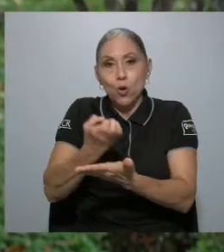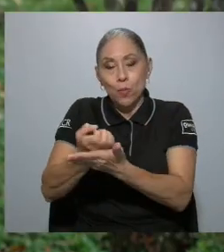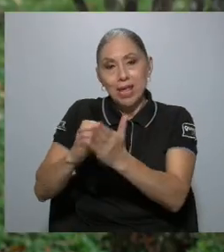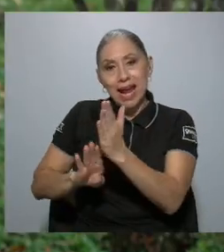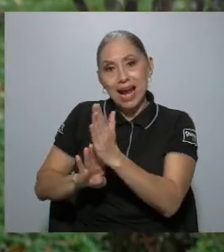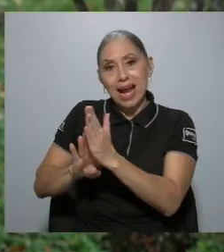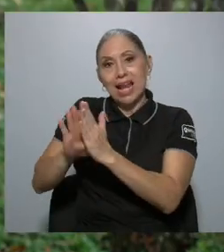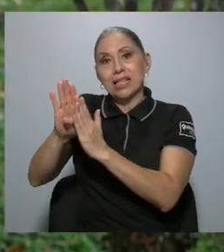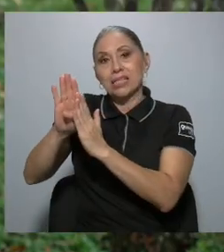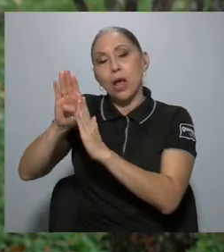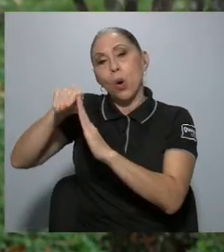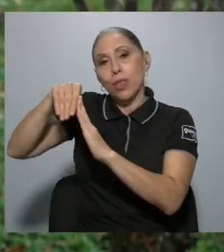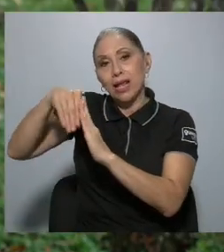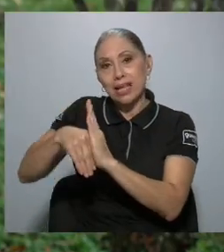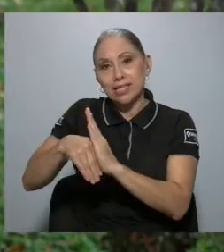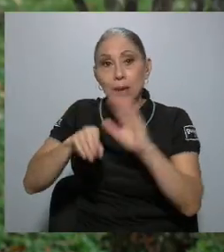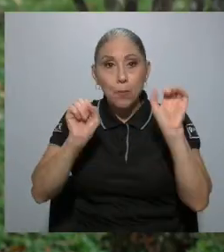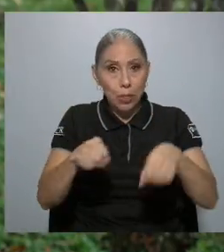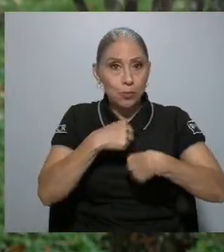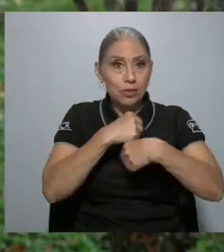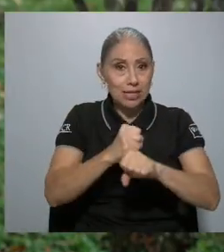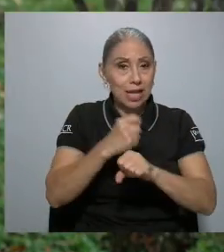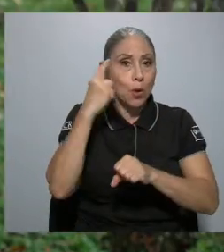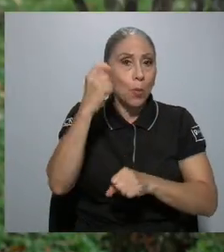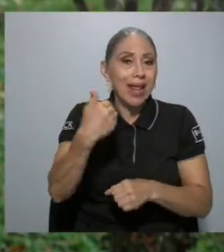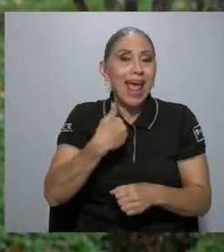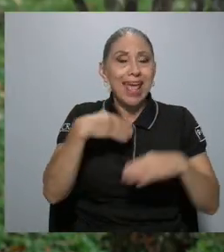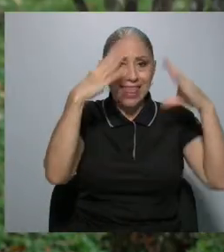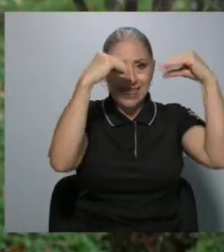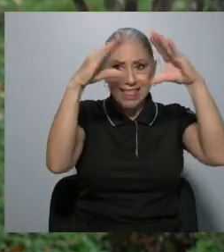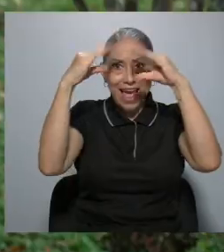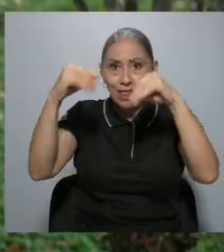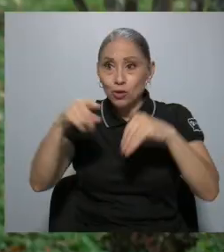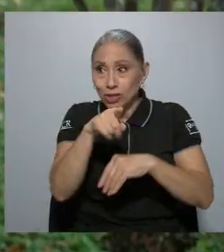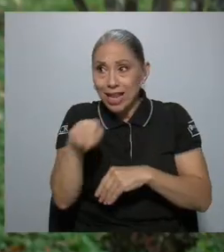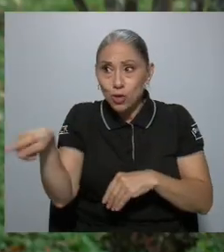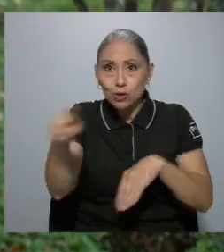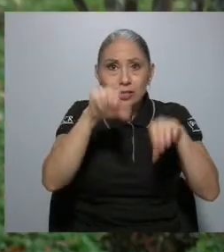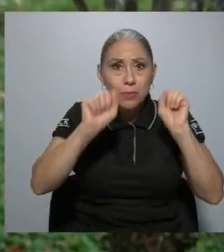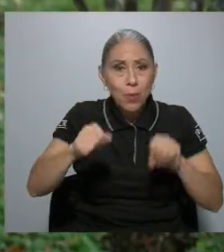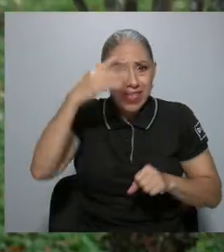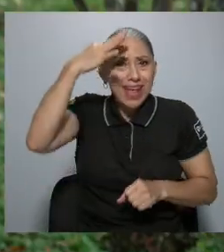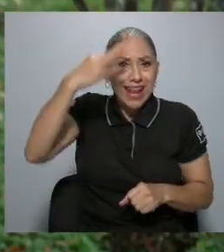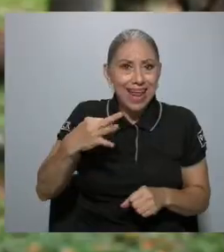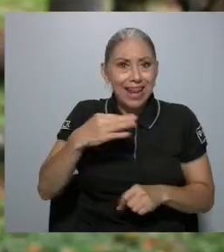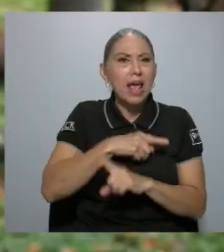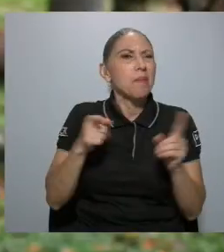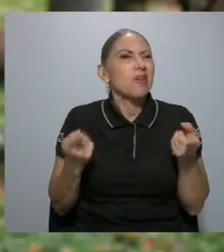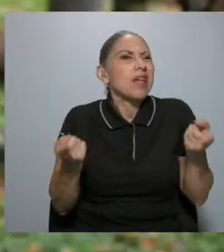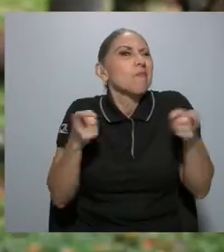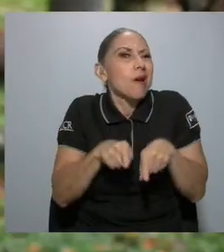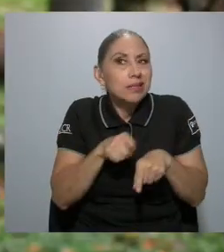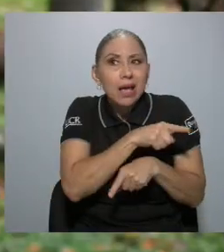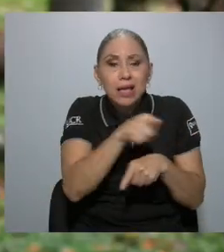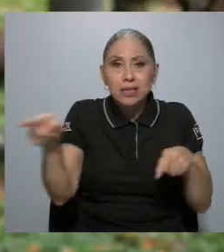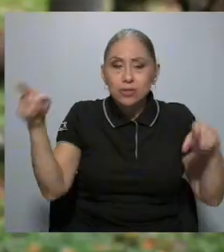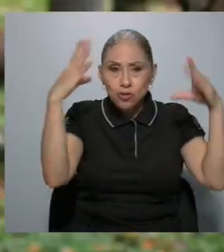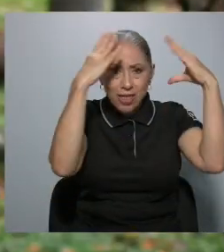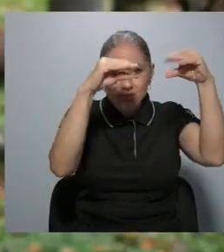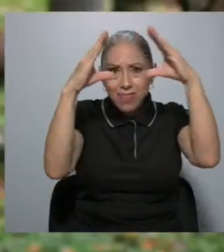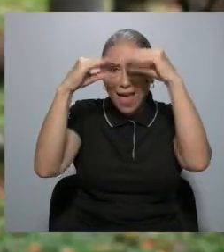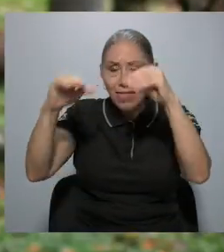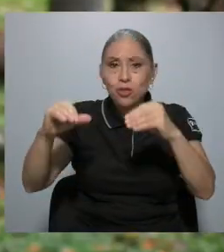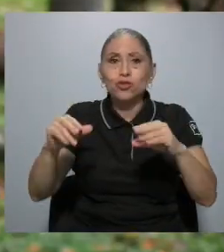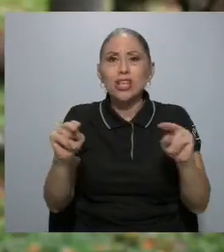economía crece o por el contrario que decrece. Lo podemos hacer porque hay datos creíbles. Pero ¿qué pasa